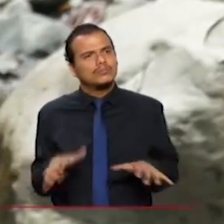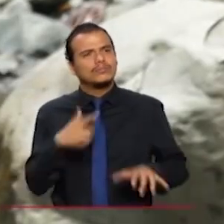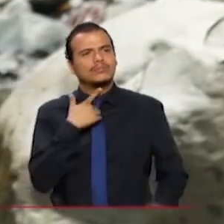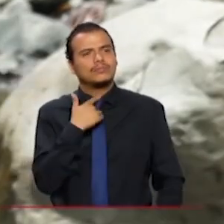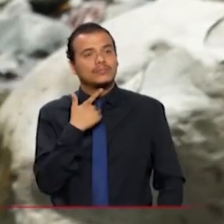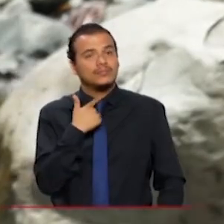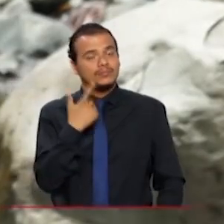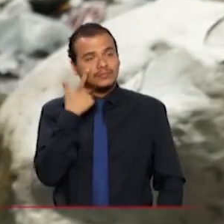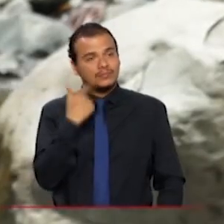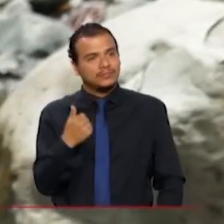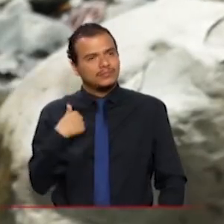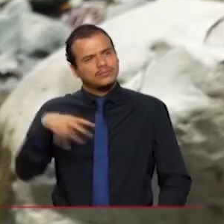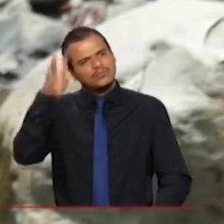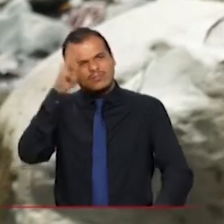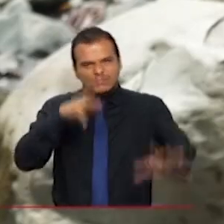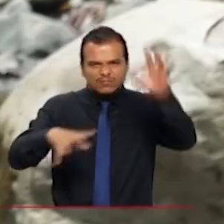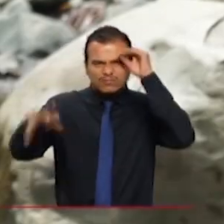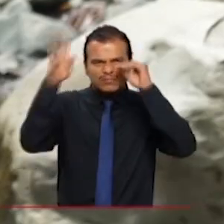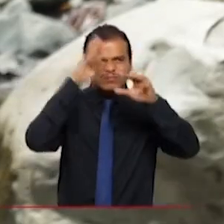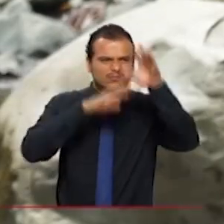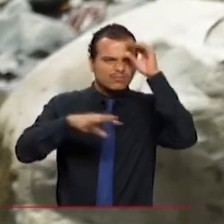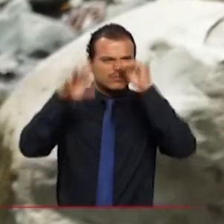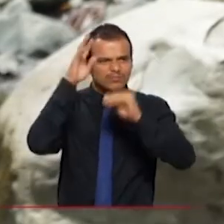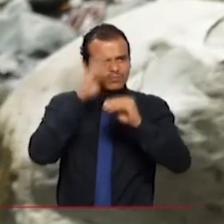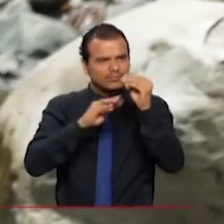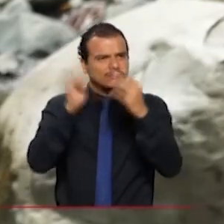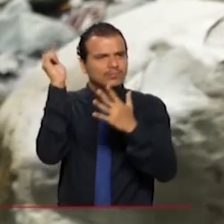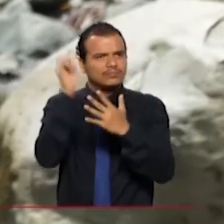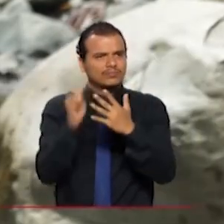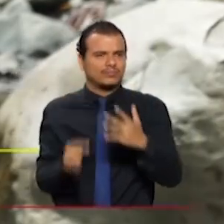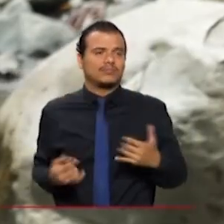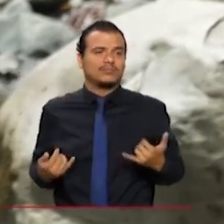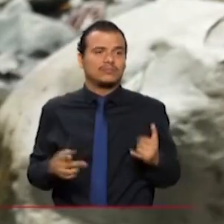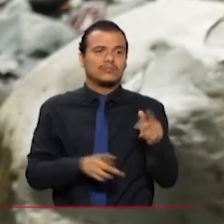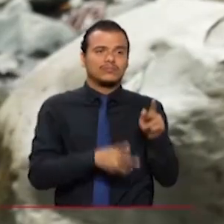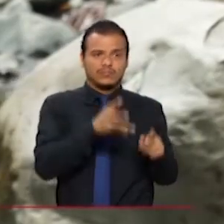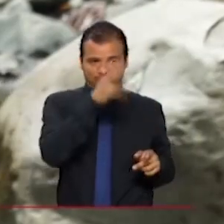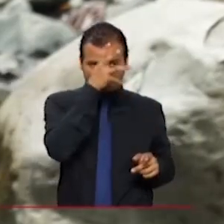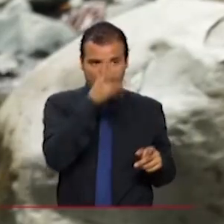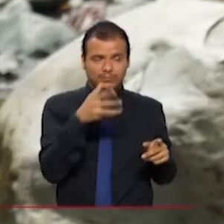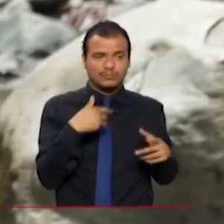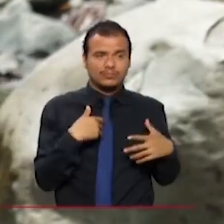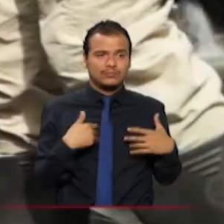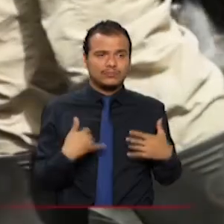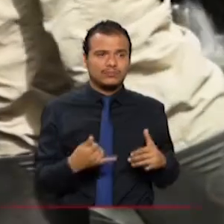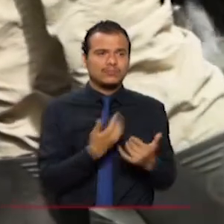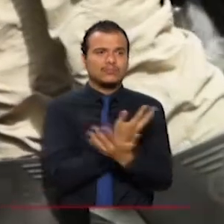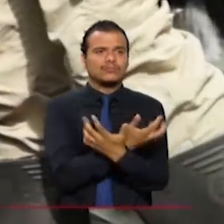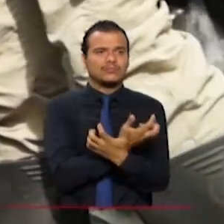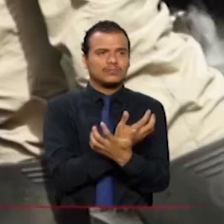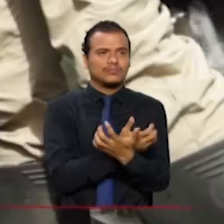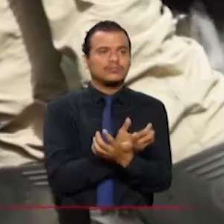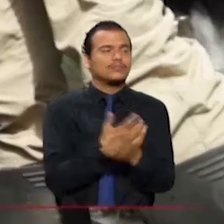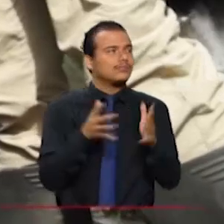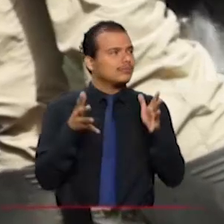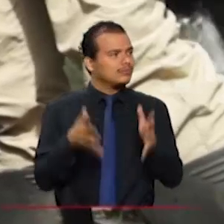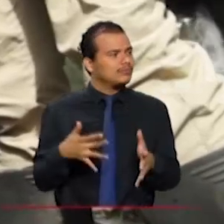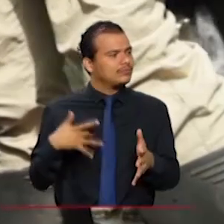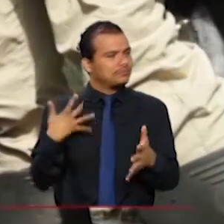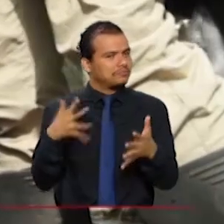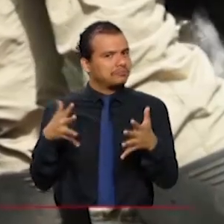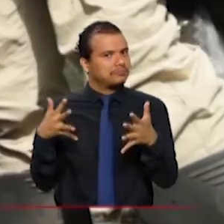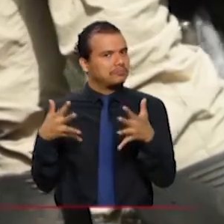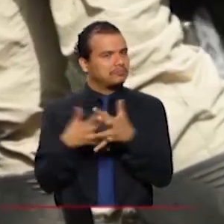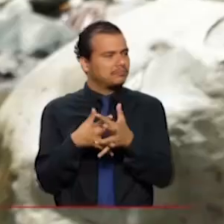muy chévere, aprendí mucho y más que vinieron tantos biólogos y se lograba hacer como mucha conexión con